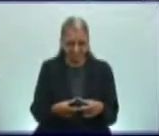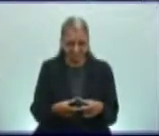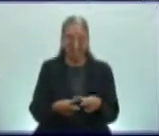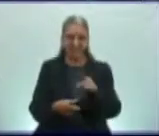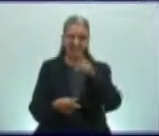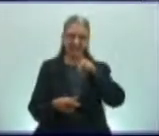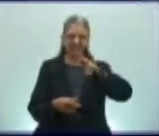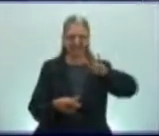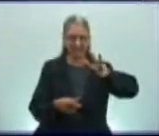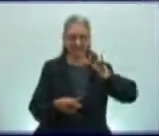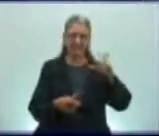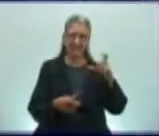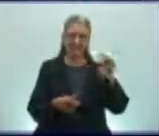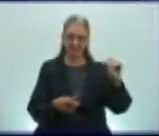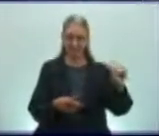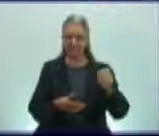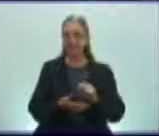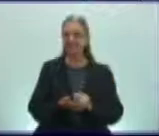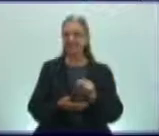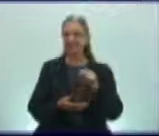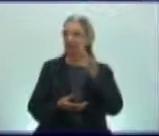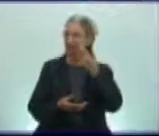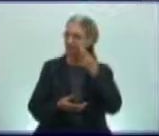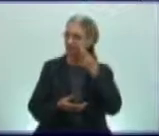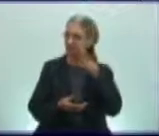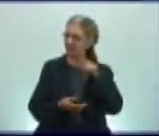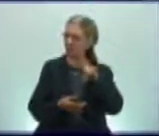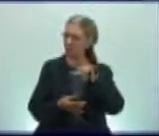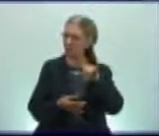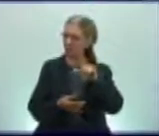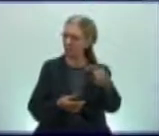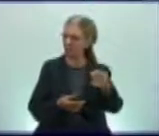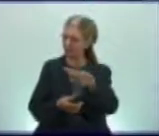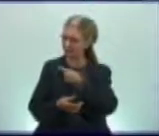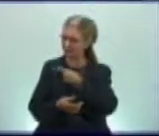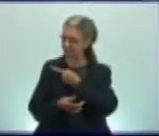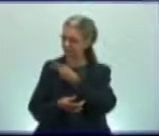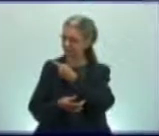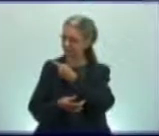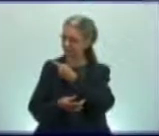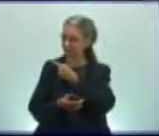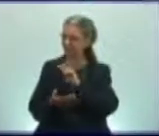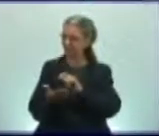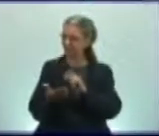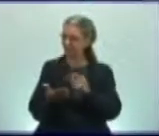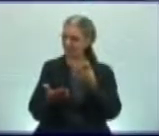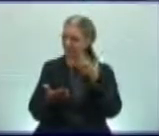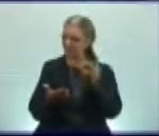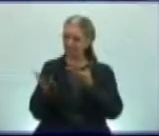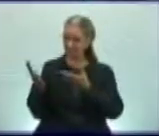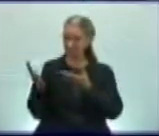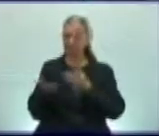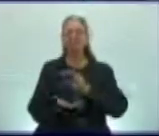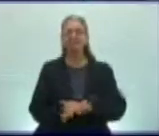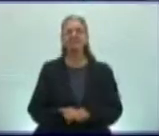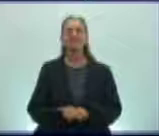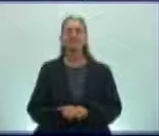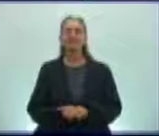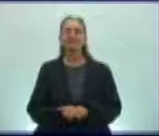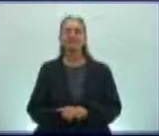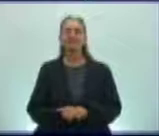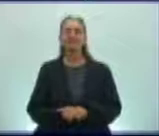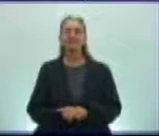13 centímetros. Verifica entonces que esta es la respuesta literal que debes responder.